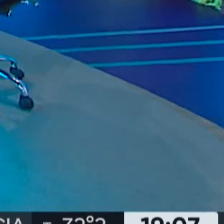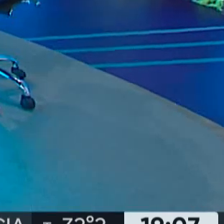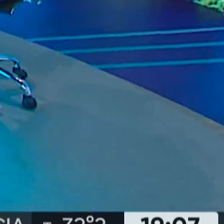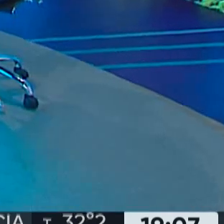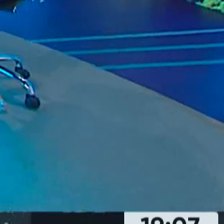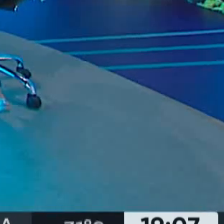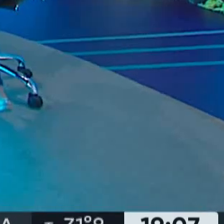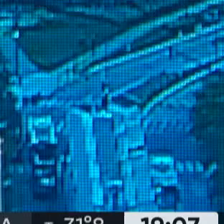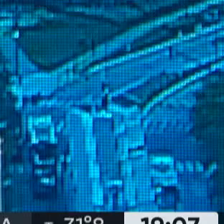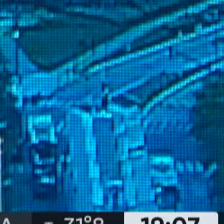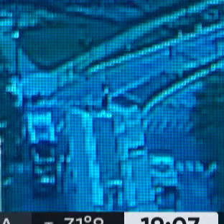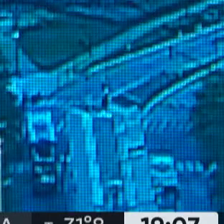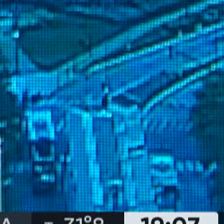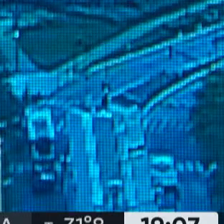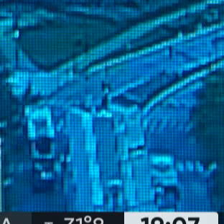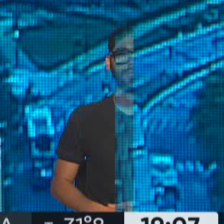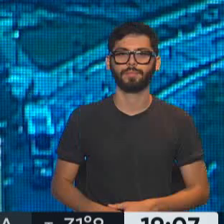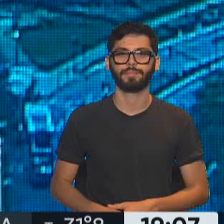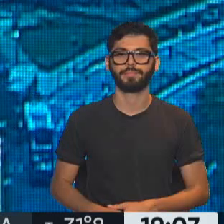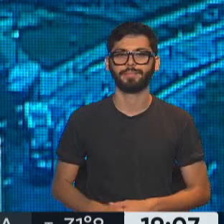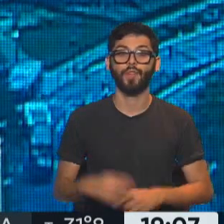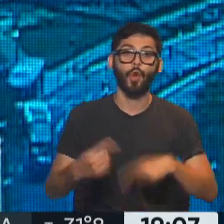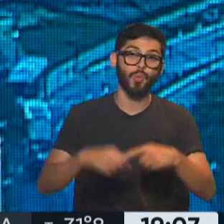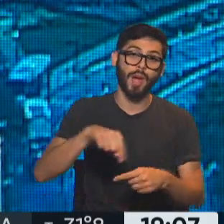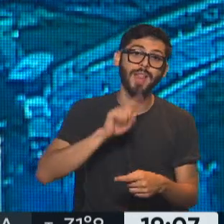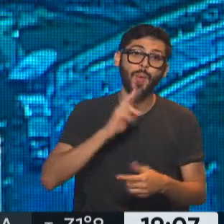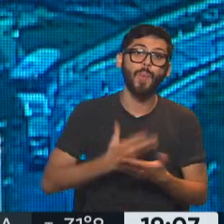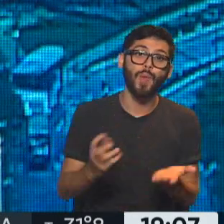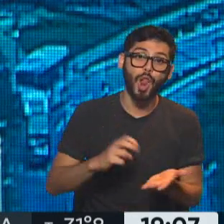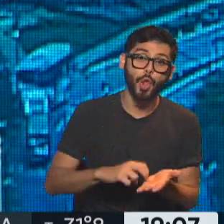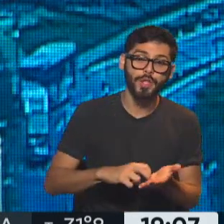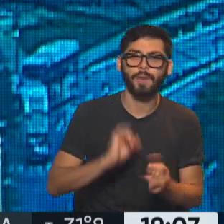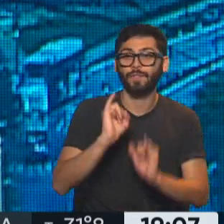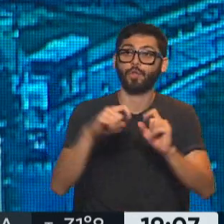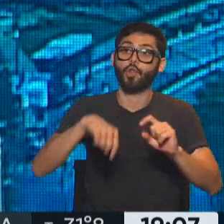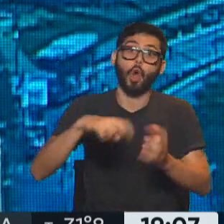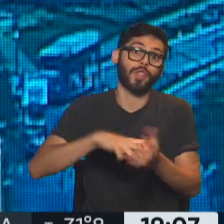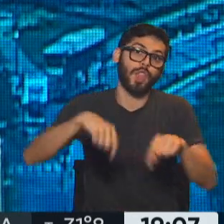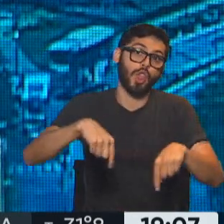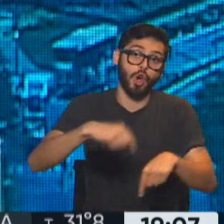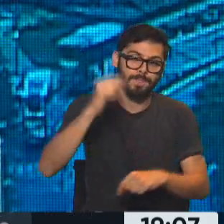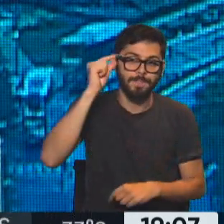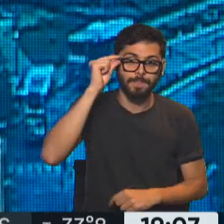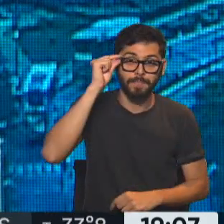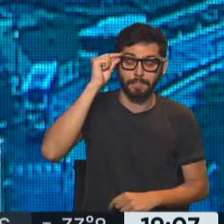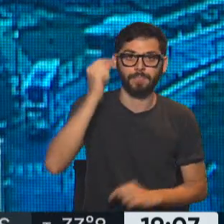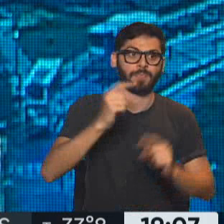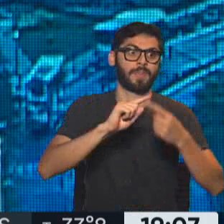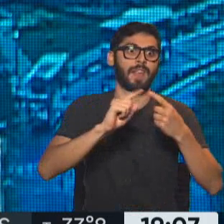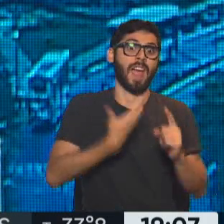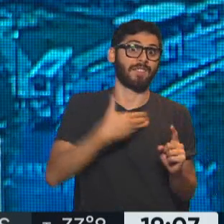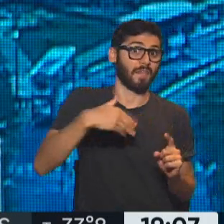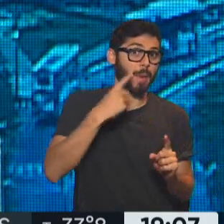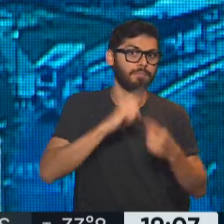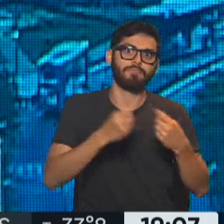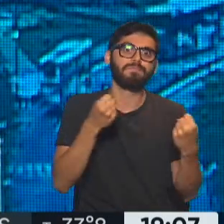Continuamos aquí en esta edición central de Televisión Pública de Noticias y hablando, obviamente, como les decimos, la noticia del día que tiene que ver con este acuerdo con el Fondo Monetario Internacional. Ya